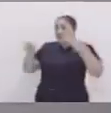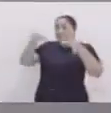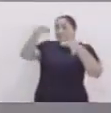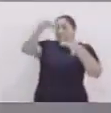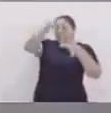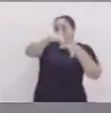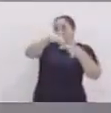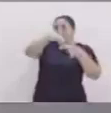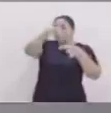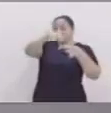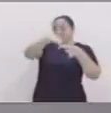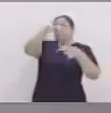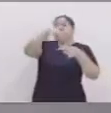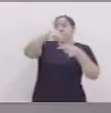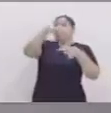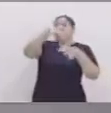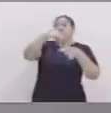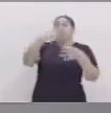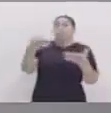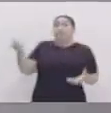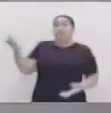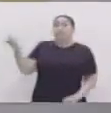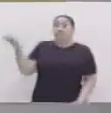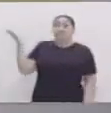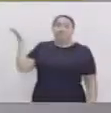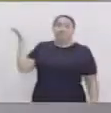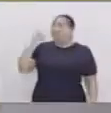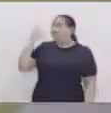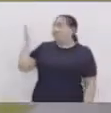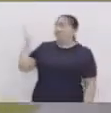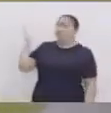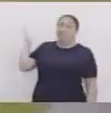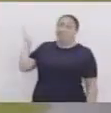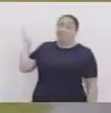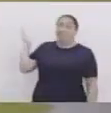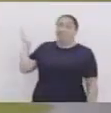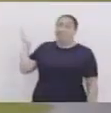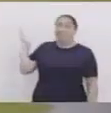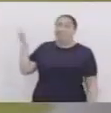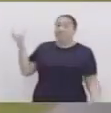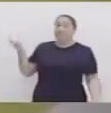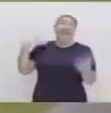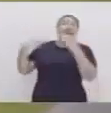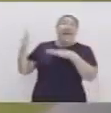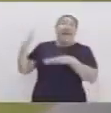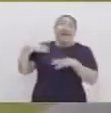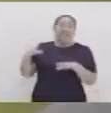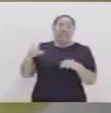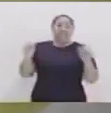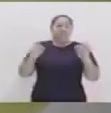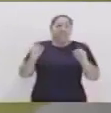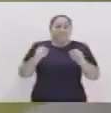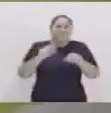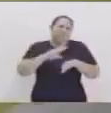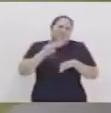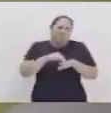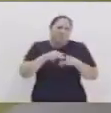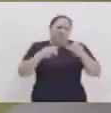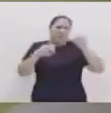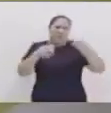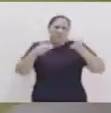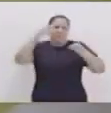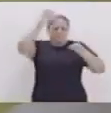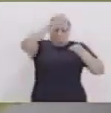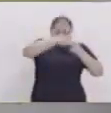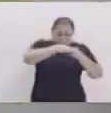temperatura, ahora esta esfera ya no va a pasar de igual manera por el anillo, por más que nosotros intentemos jalarlo o aplicarle una fuerza hacia